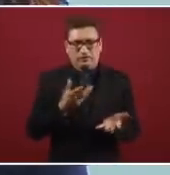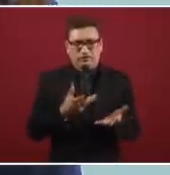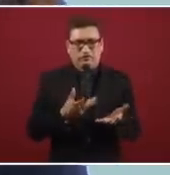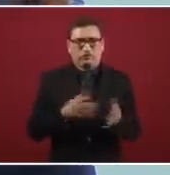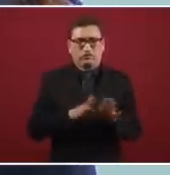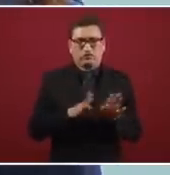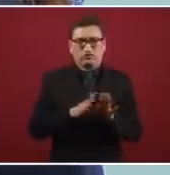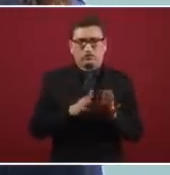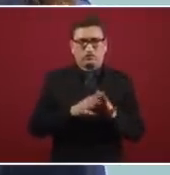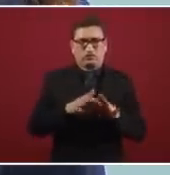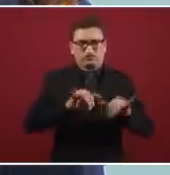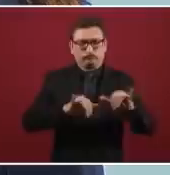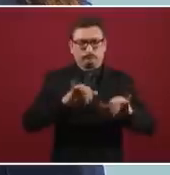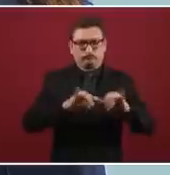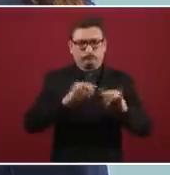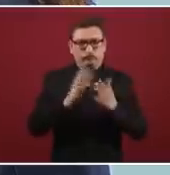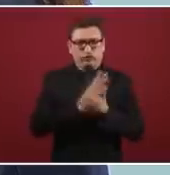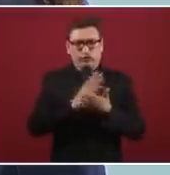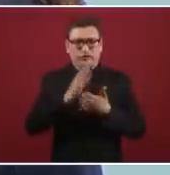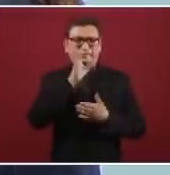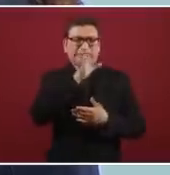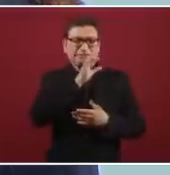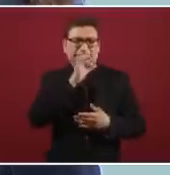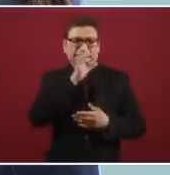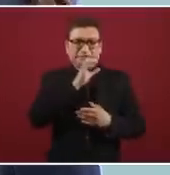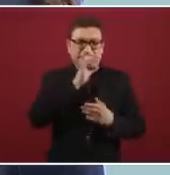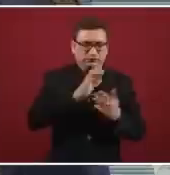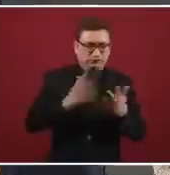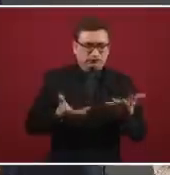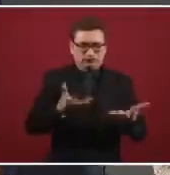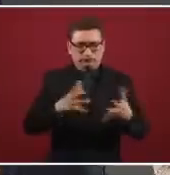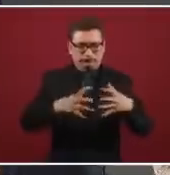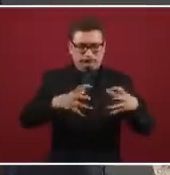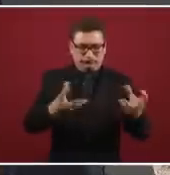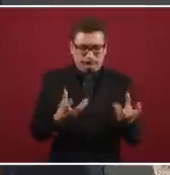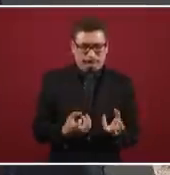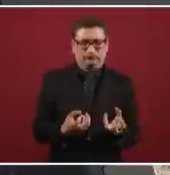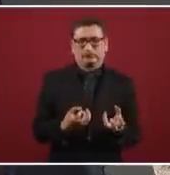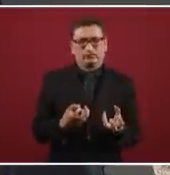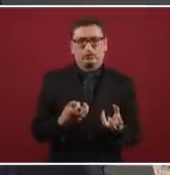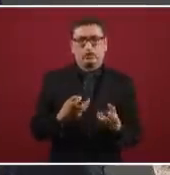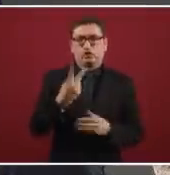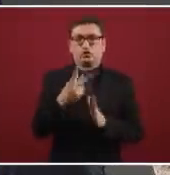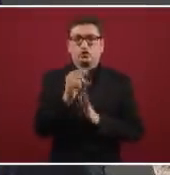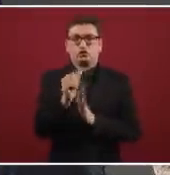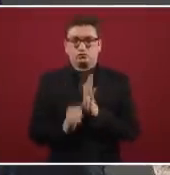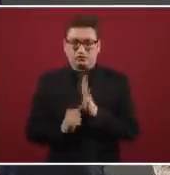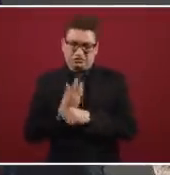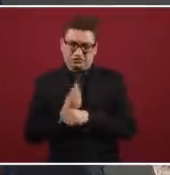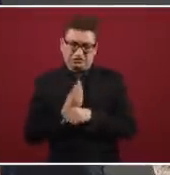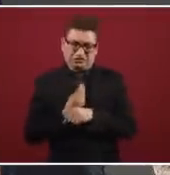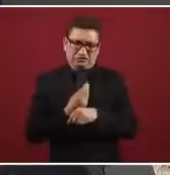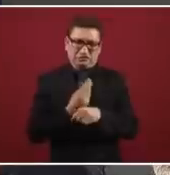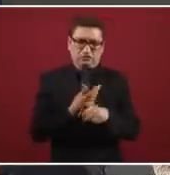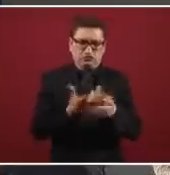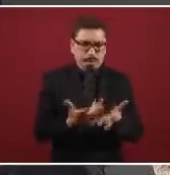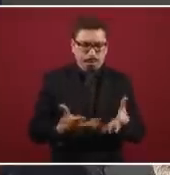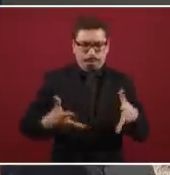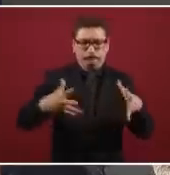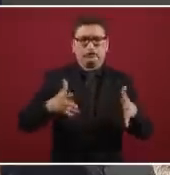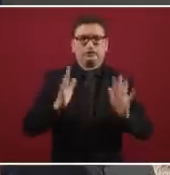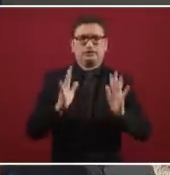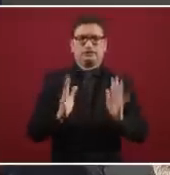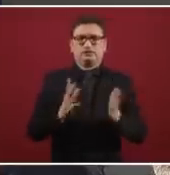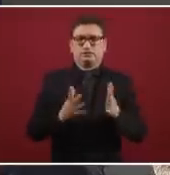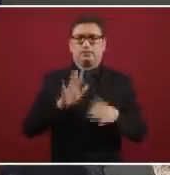aflojar el hidrocarburo en los intercambiadores de calor. Las rehabilitaron en menos de 2 meses, hoy están como nuevas,